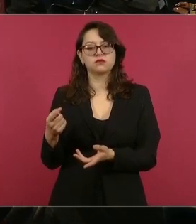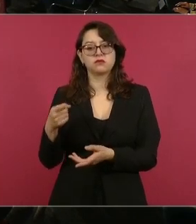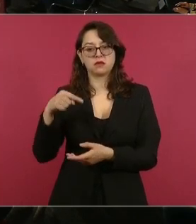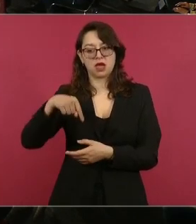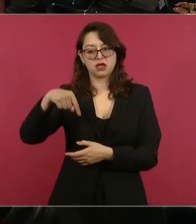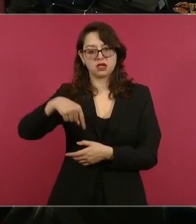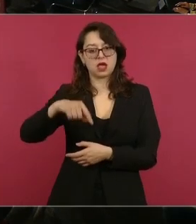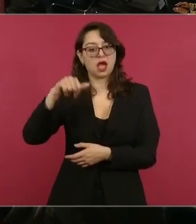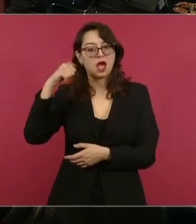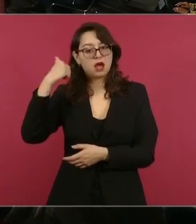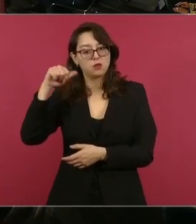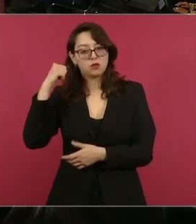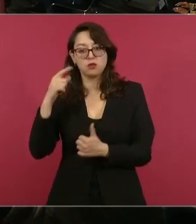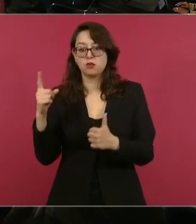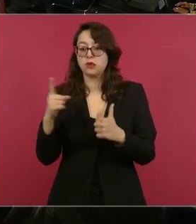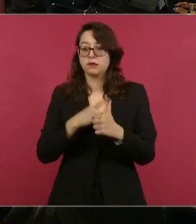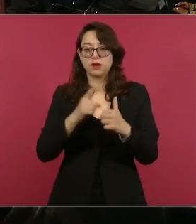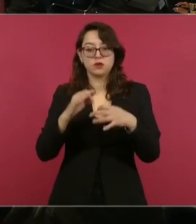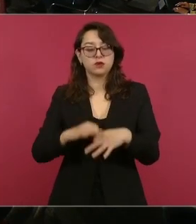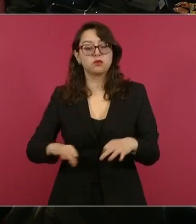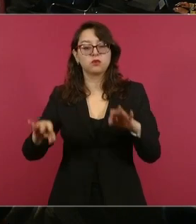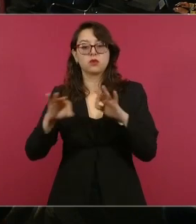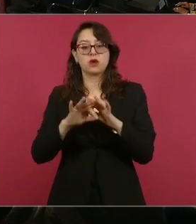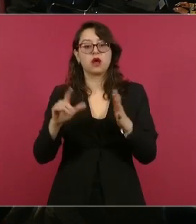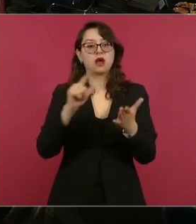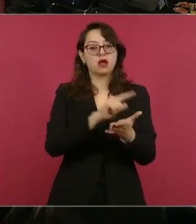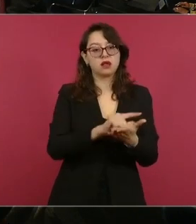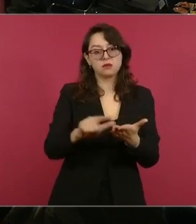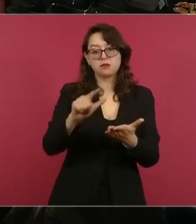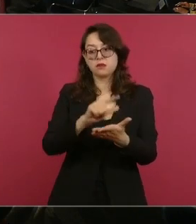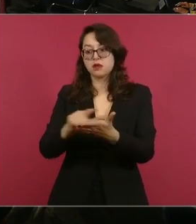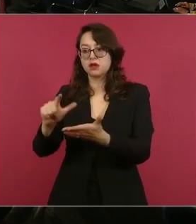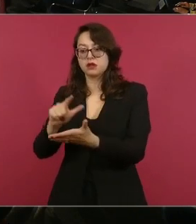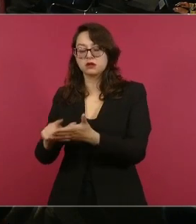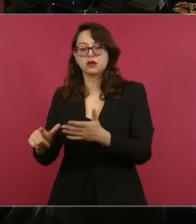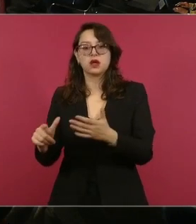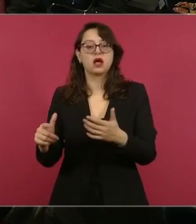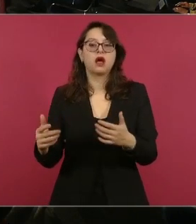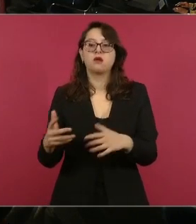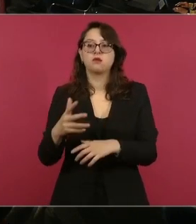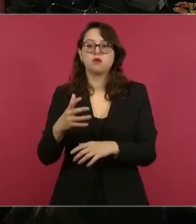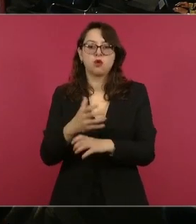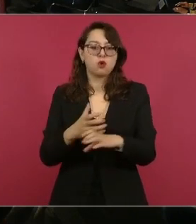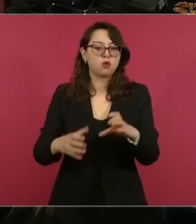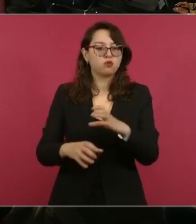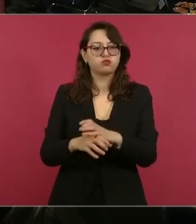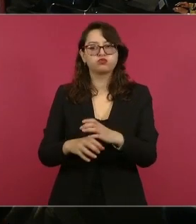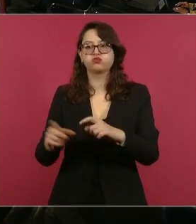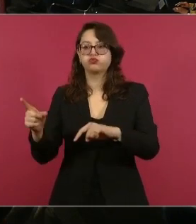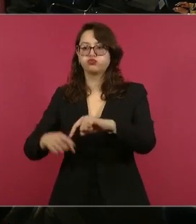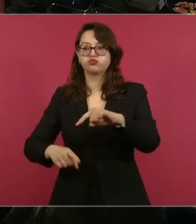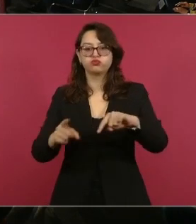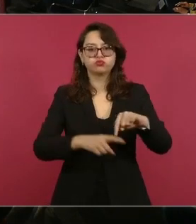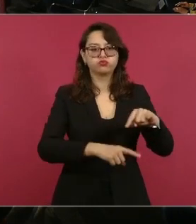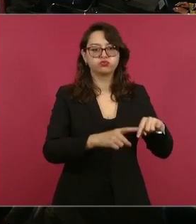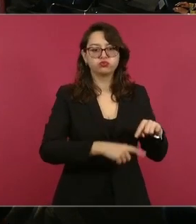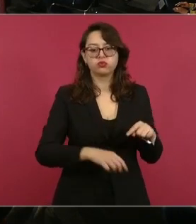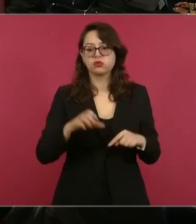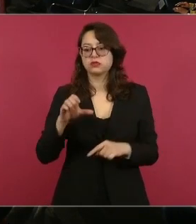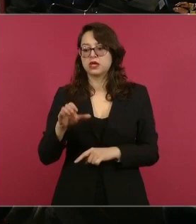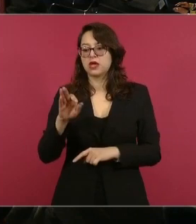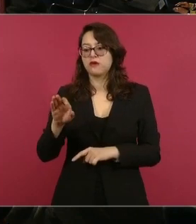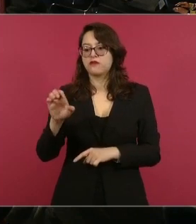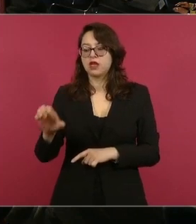trabajo de limpieza, de retiro de escombros, de la Comisión Federal de Electricidad, que pueda